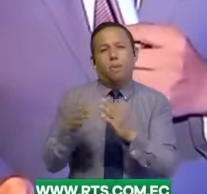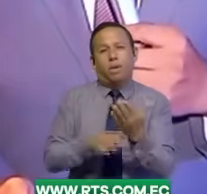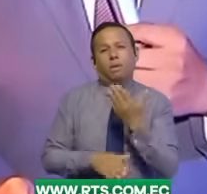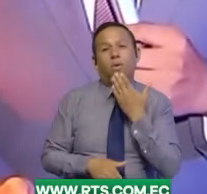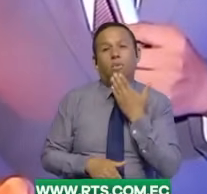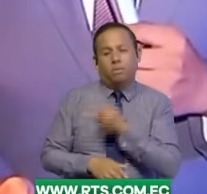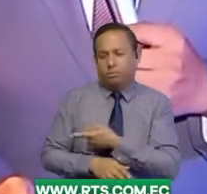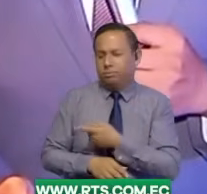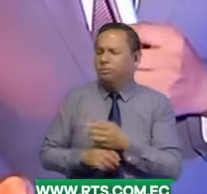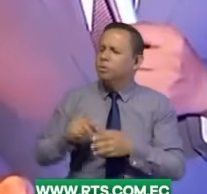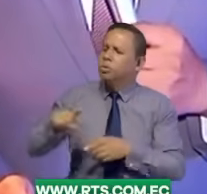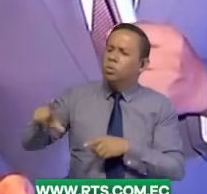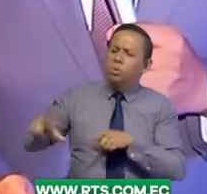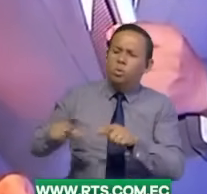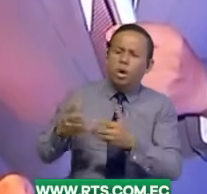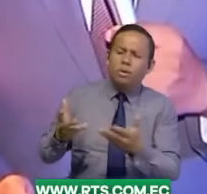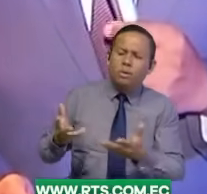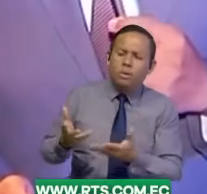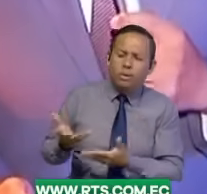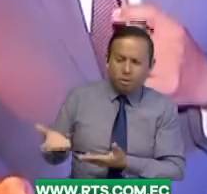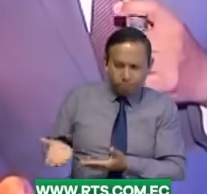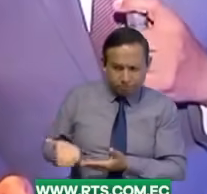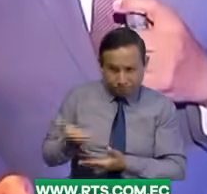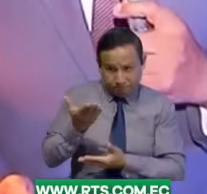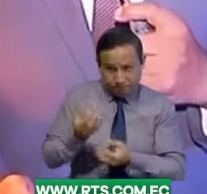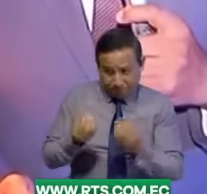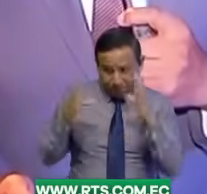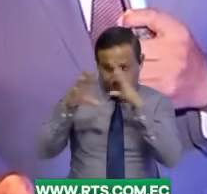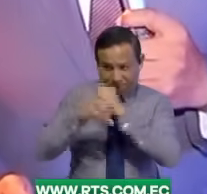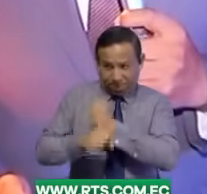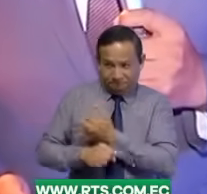qué parte de la ciudad te encuentras, mi querido Charlie? Buenas noches.